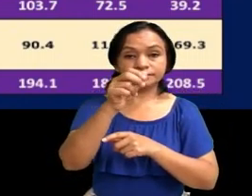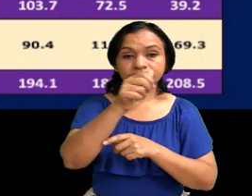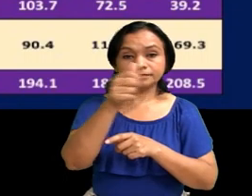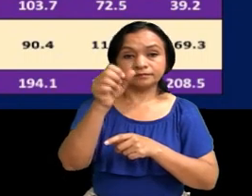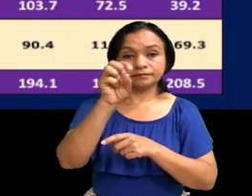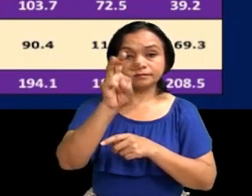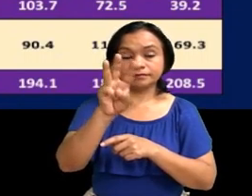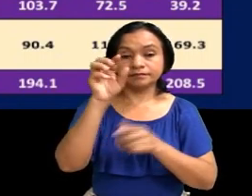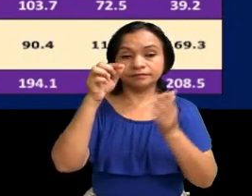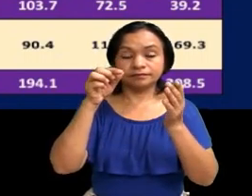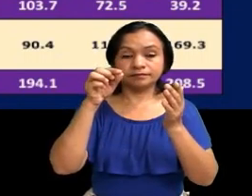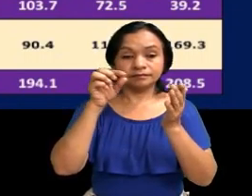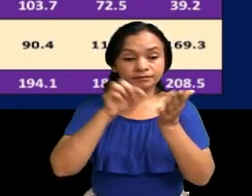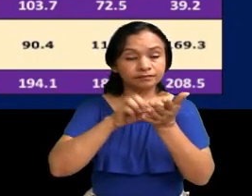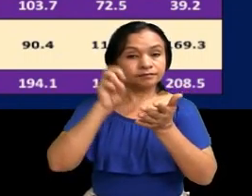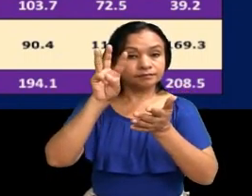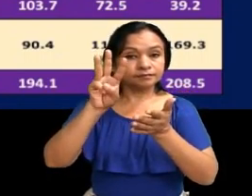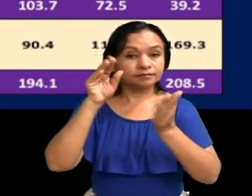863.3 millones de dólares